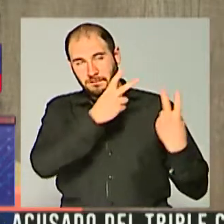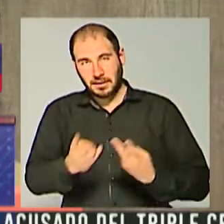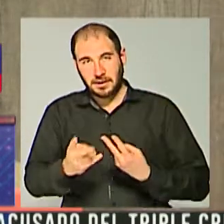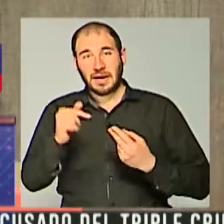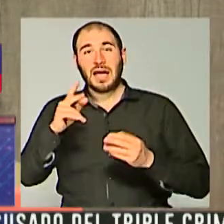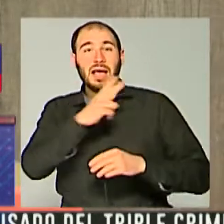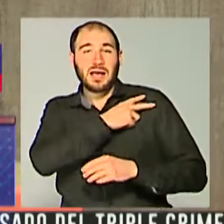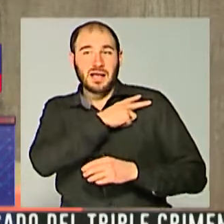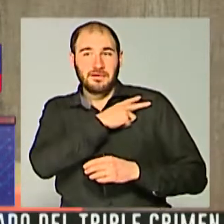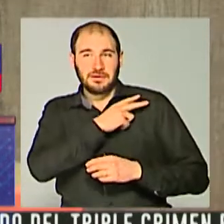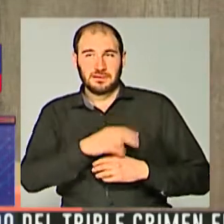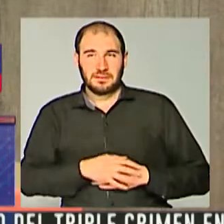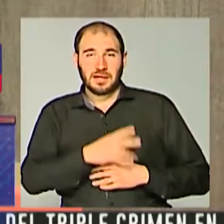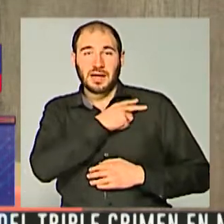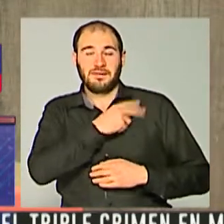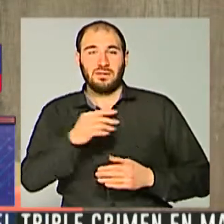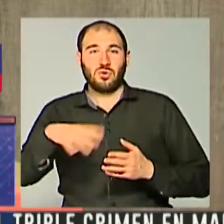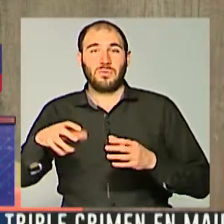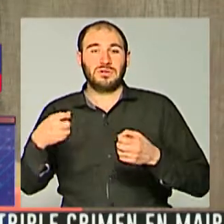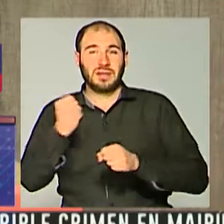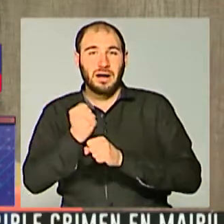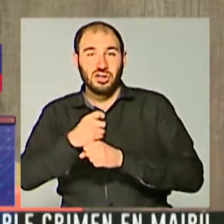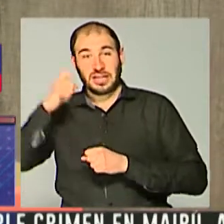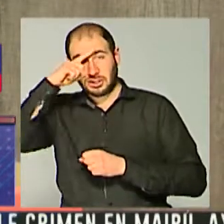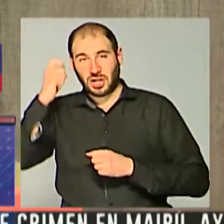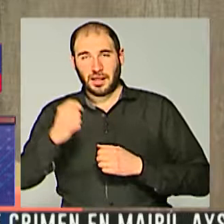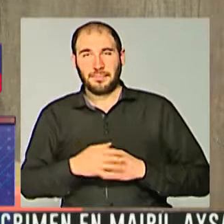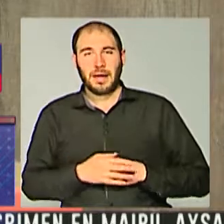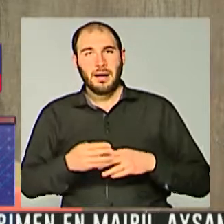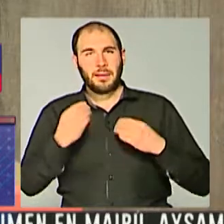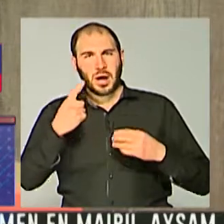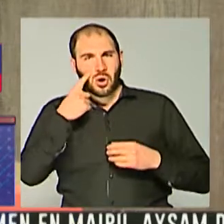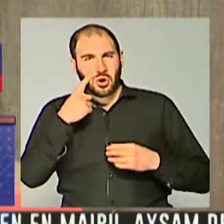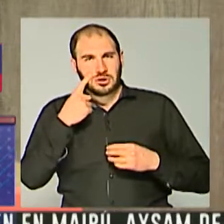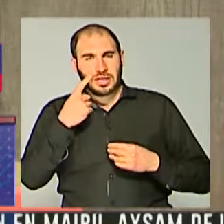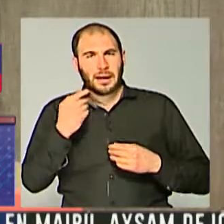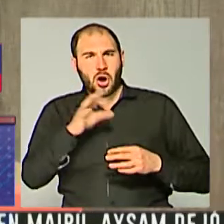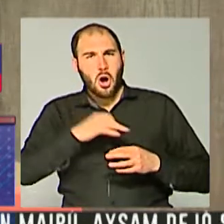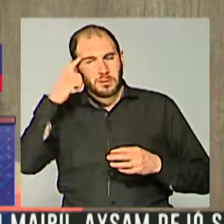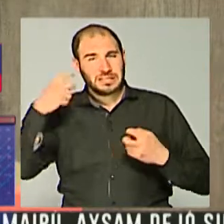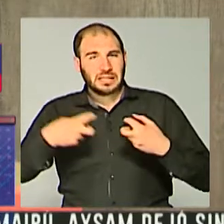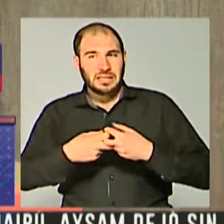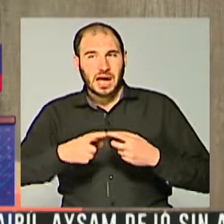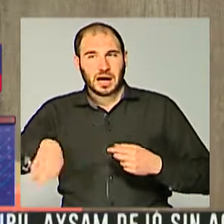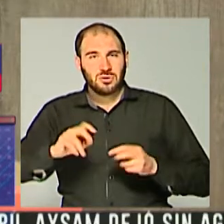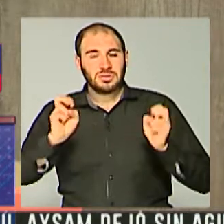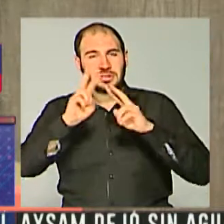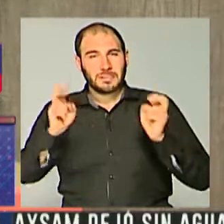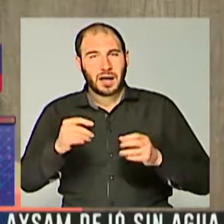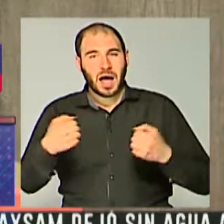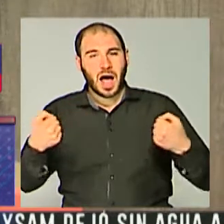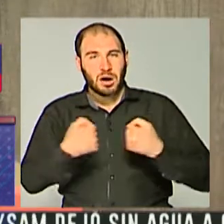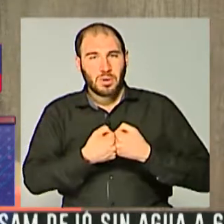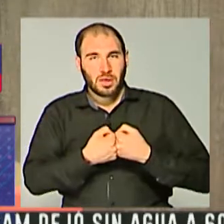los líderes de las centrales obreras a nivel nacional para conocer un poco qué piensa el sindicalismo con respecto a este acuerdo